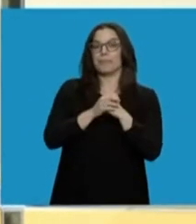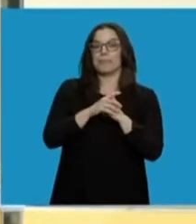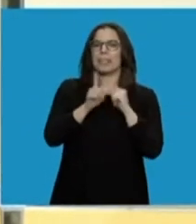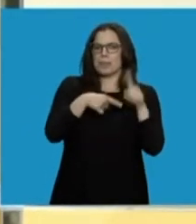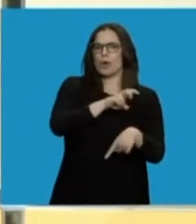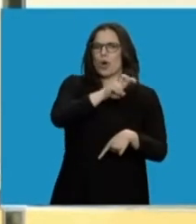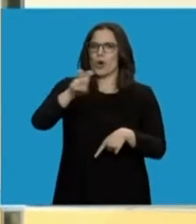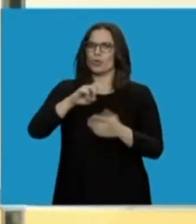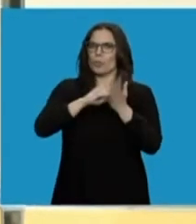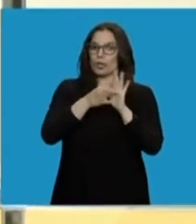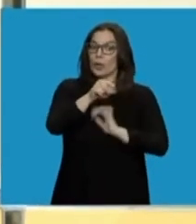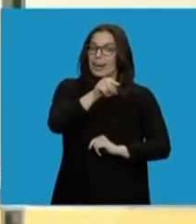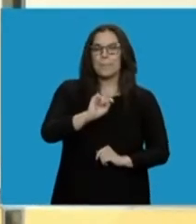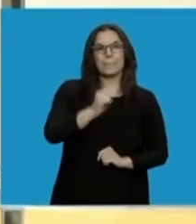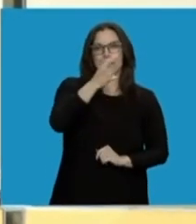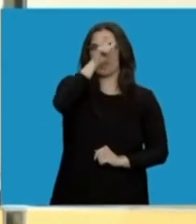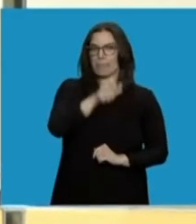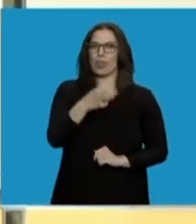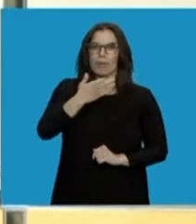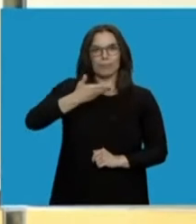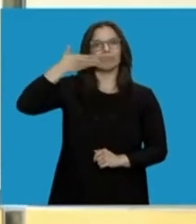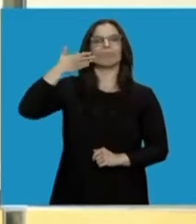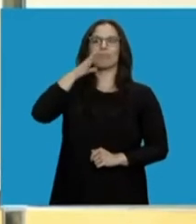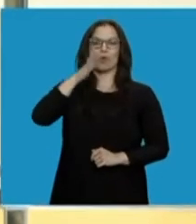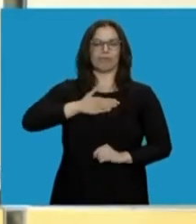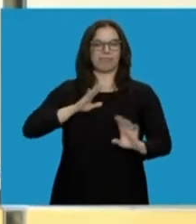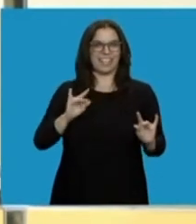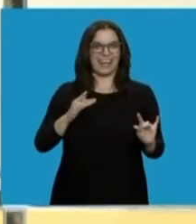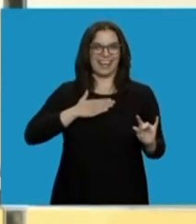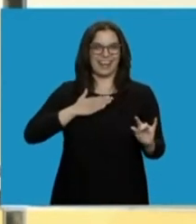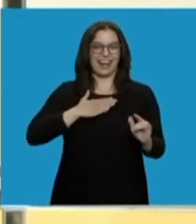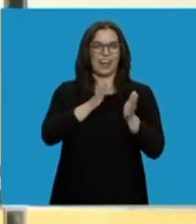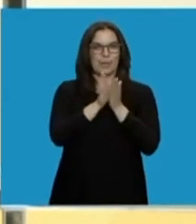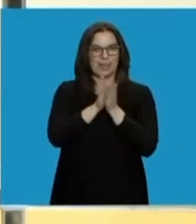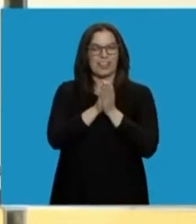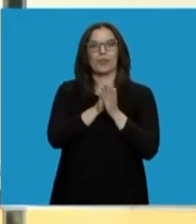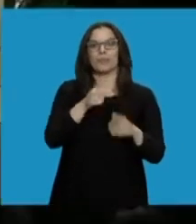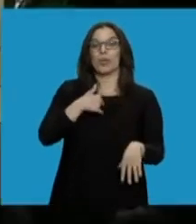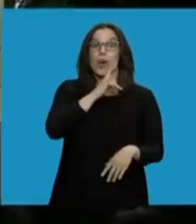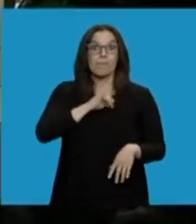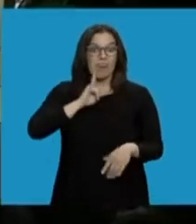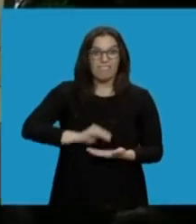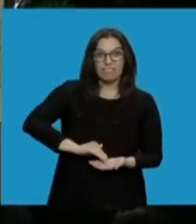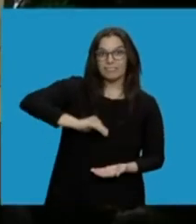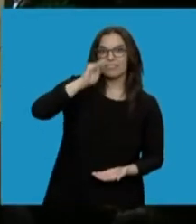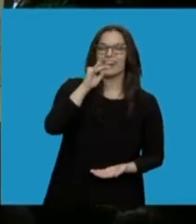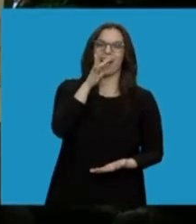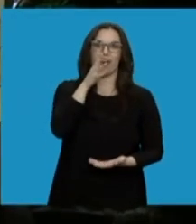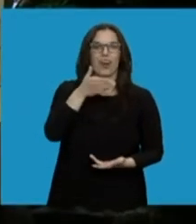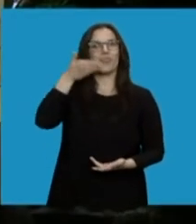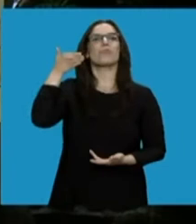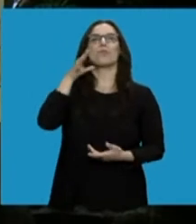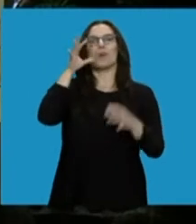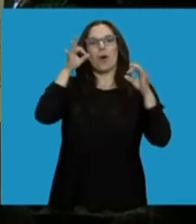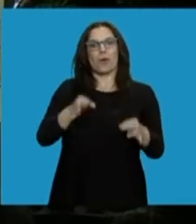mucha gente y muchos proyectos, pero él fue el primero y tenemos que presumir de ello, porque ese aquí es compañero nuestro, al que yo admiraba mucho, y ahora puedo presumir de que he podido